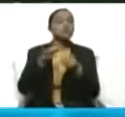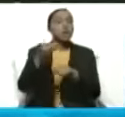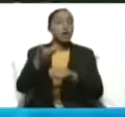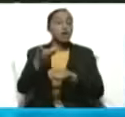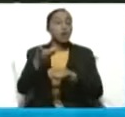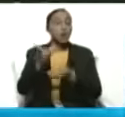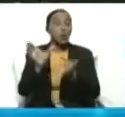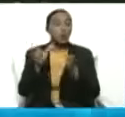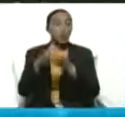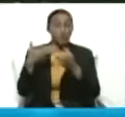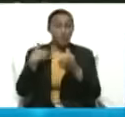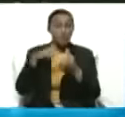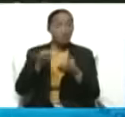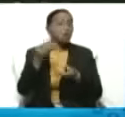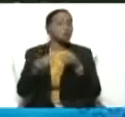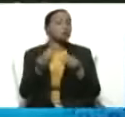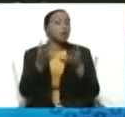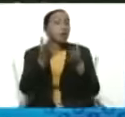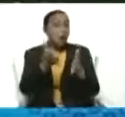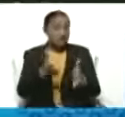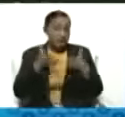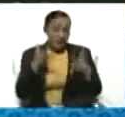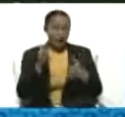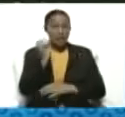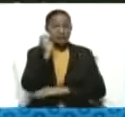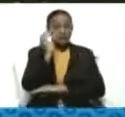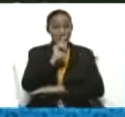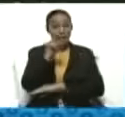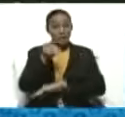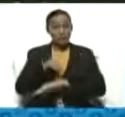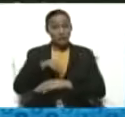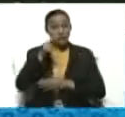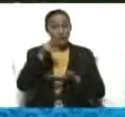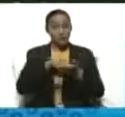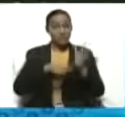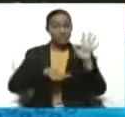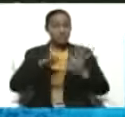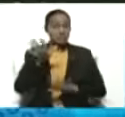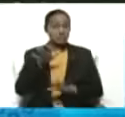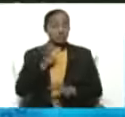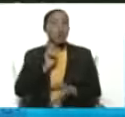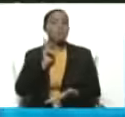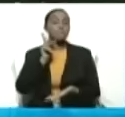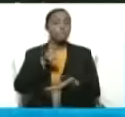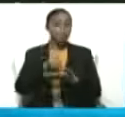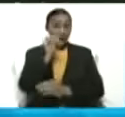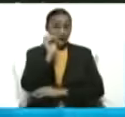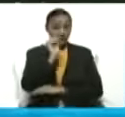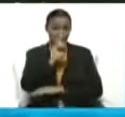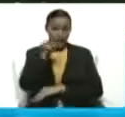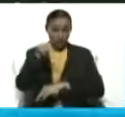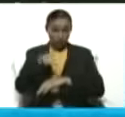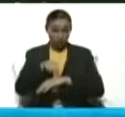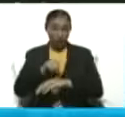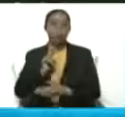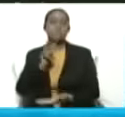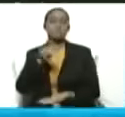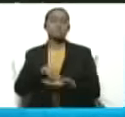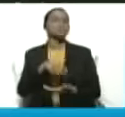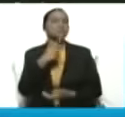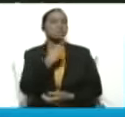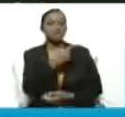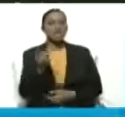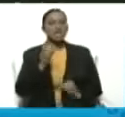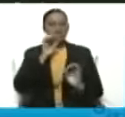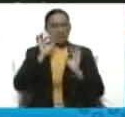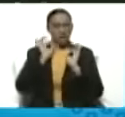Nada. Llegaron a la Asamblea Nacional diciendo que en 6 meses Nicolás se iba. Lo cierto es que Nicolás no